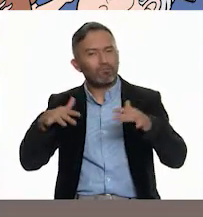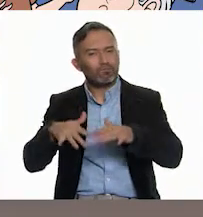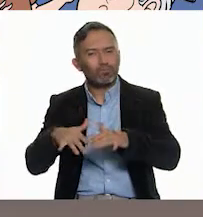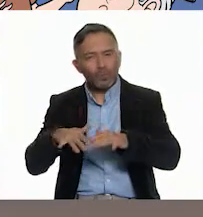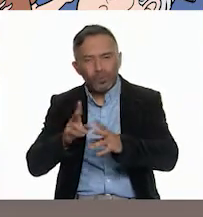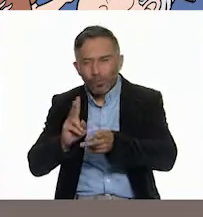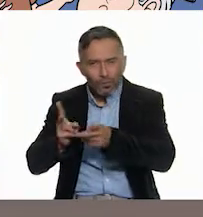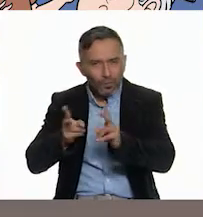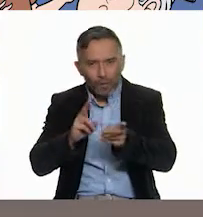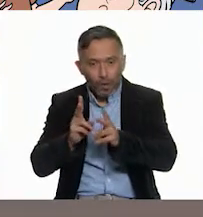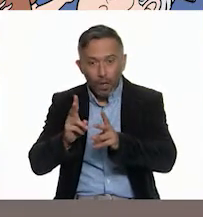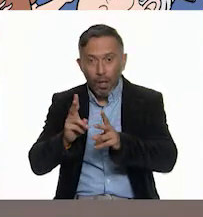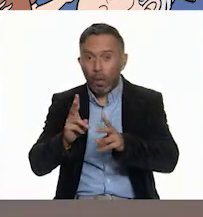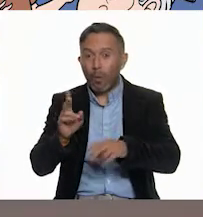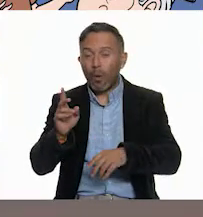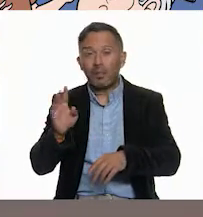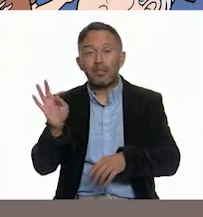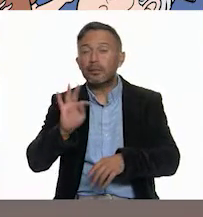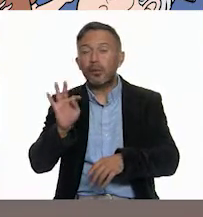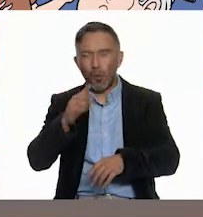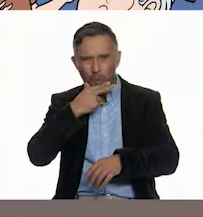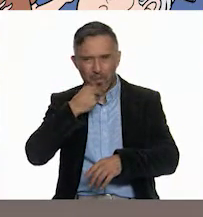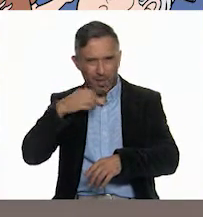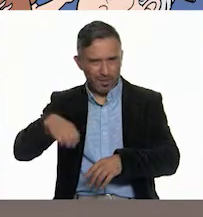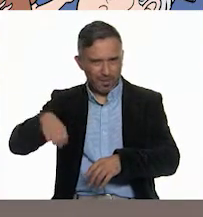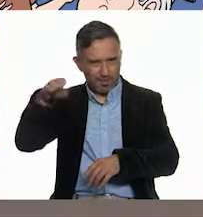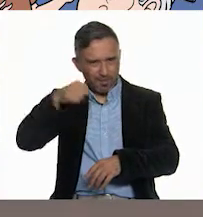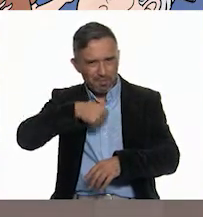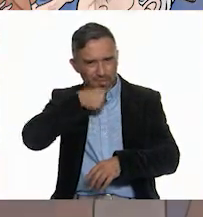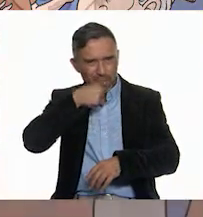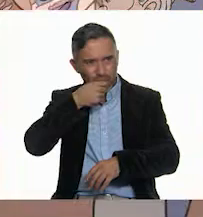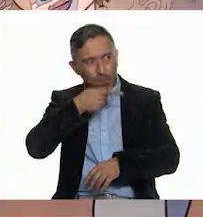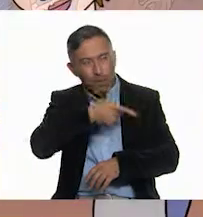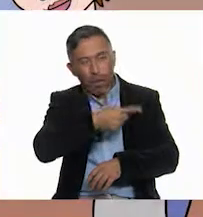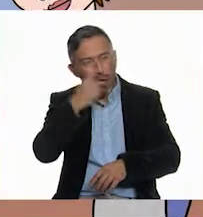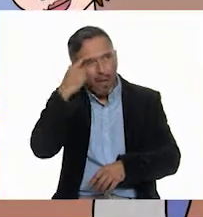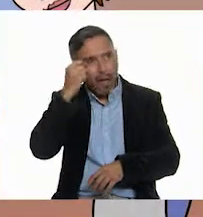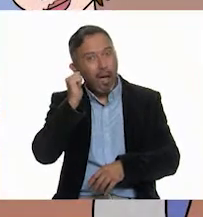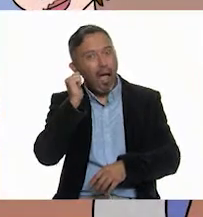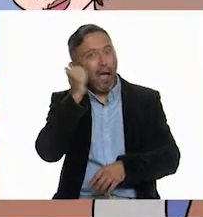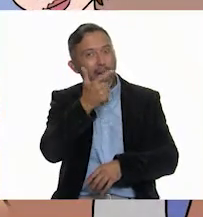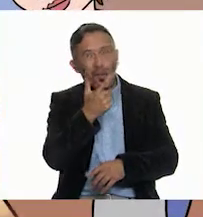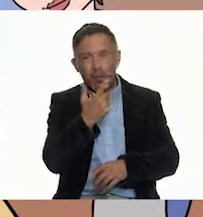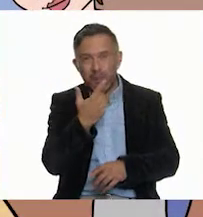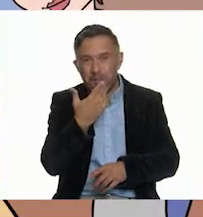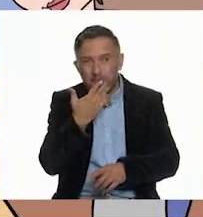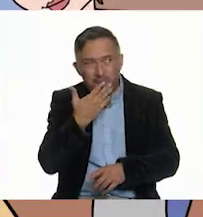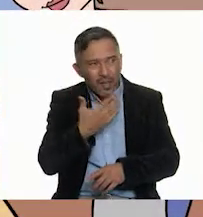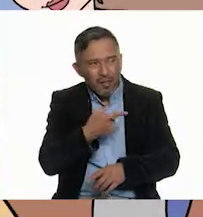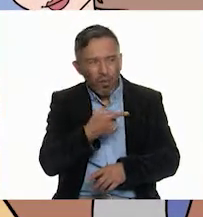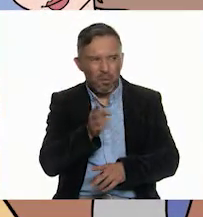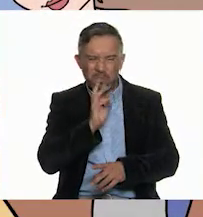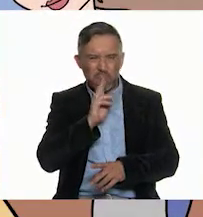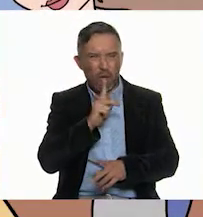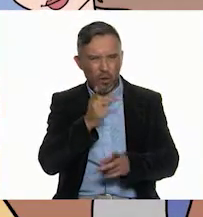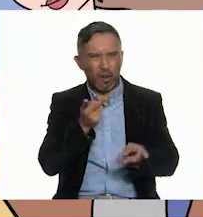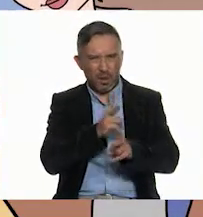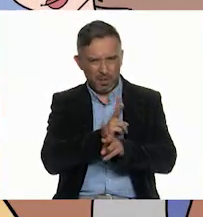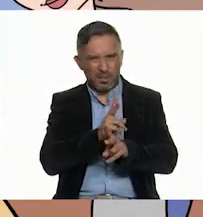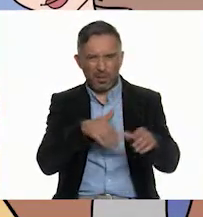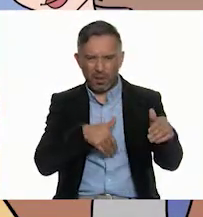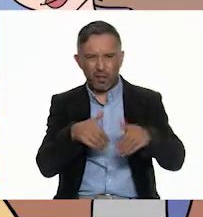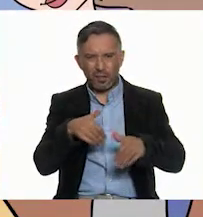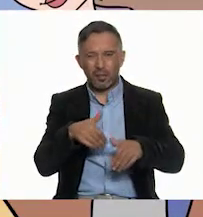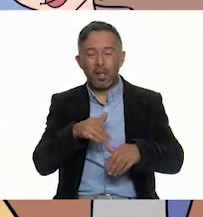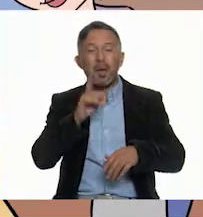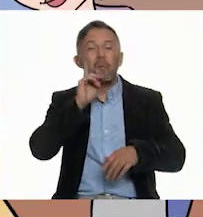hacer alguna cosa buena, dijo el viejo, vamos a quejarnos. A la mañana siguiente, la peor señora del mundo se levantó